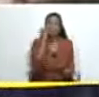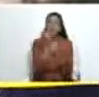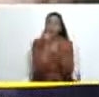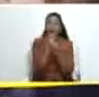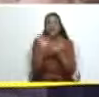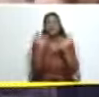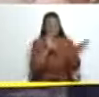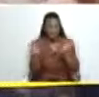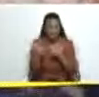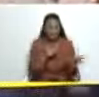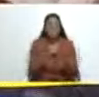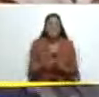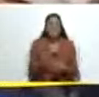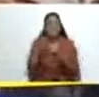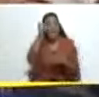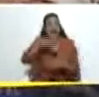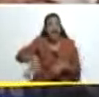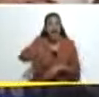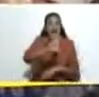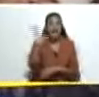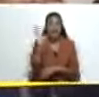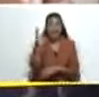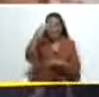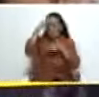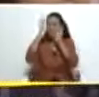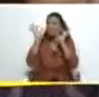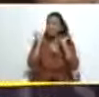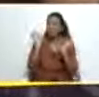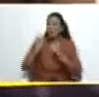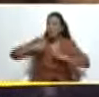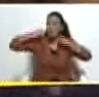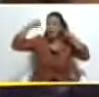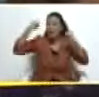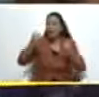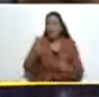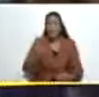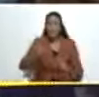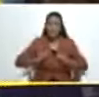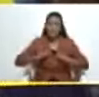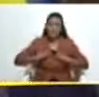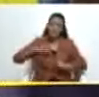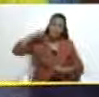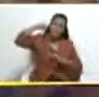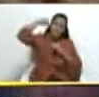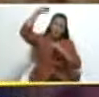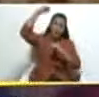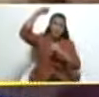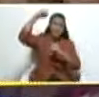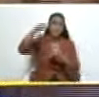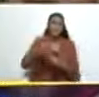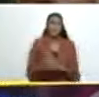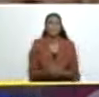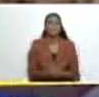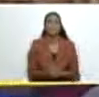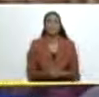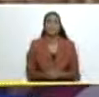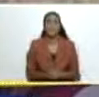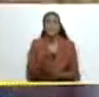trabajador, aquí está Caracas, la que siempre vencerá. Viviremos, venceremos. Muchas gracias,